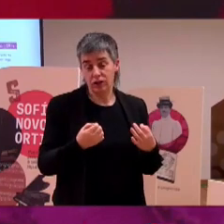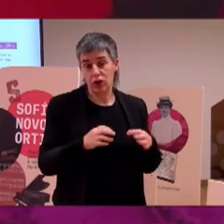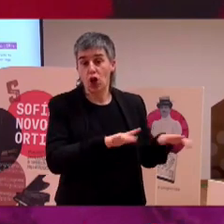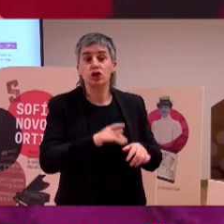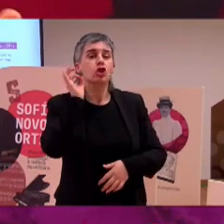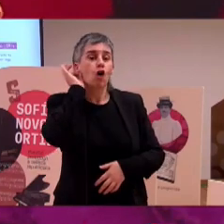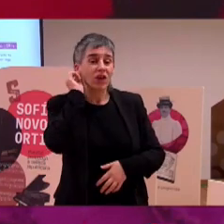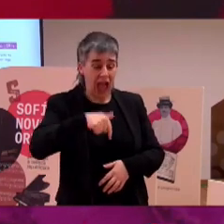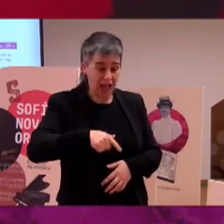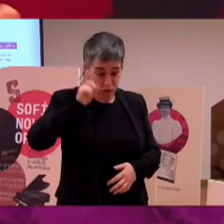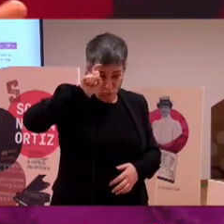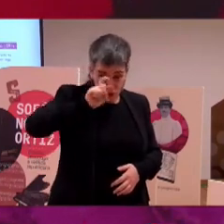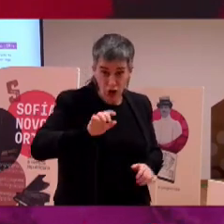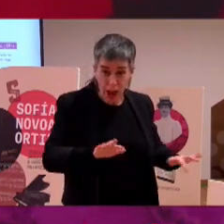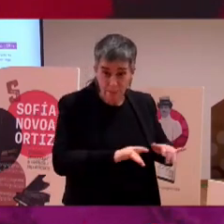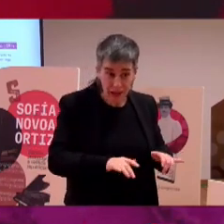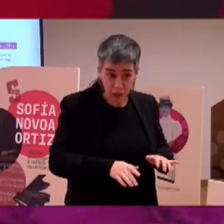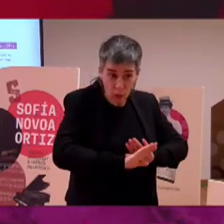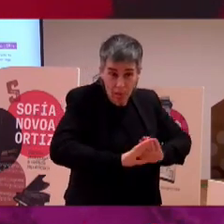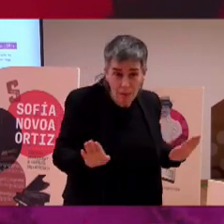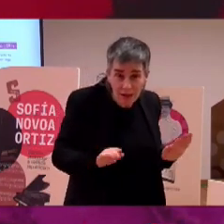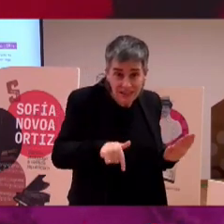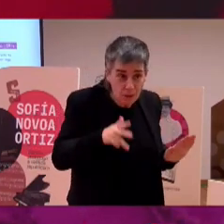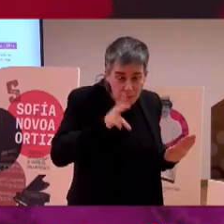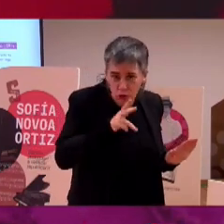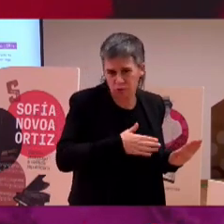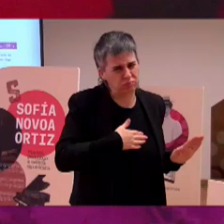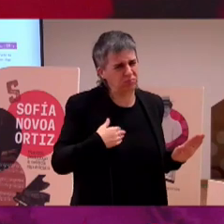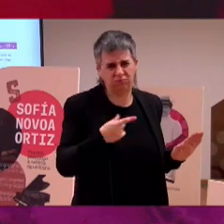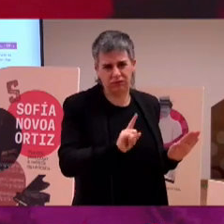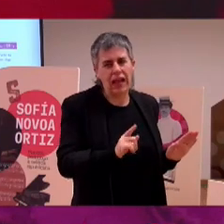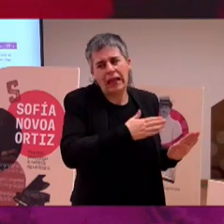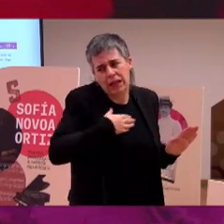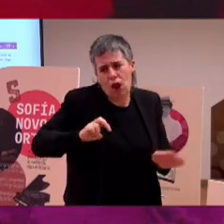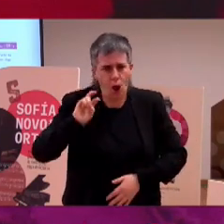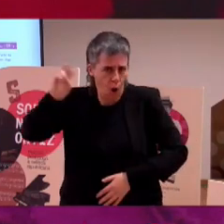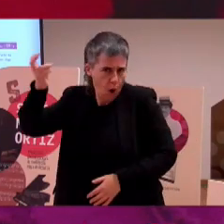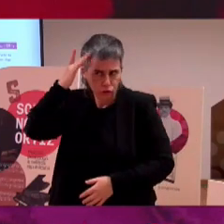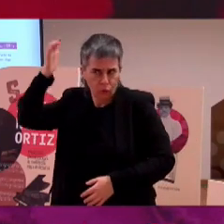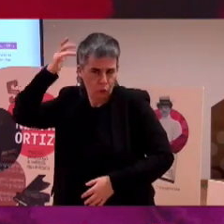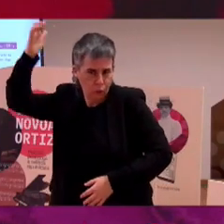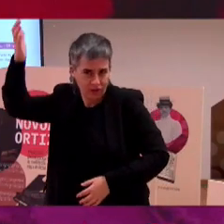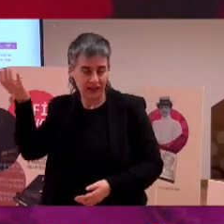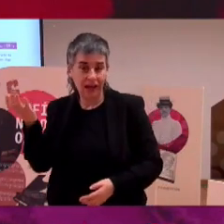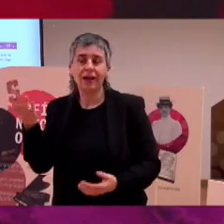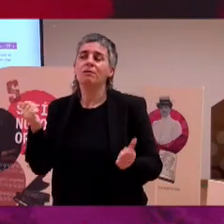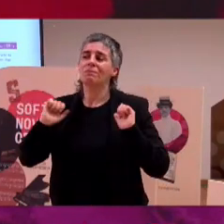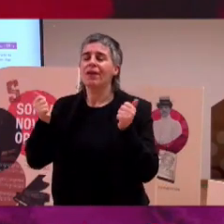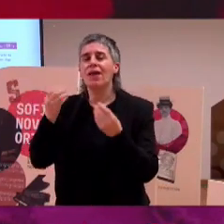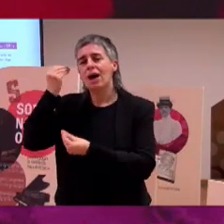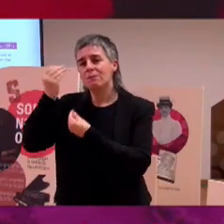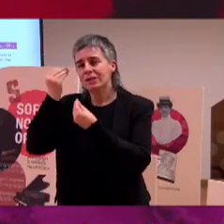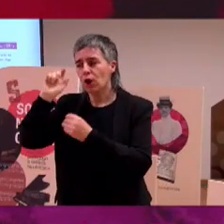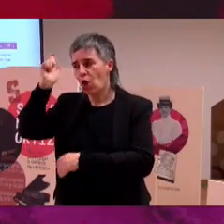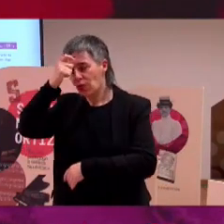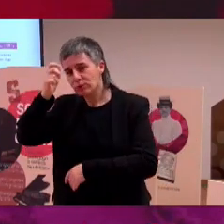en Vigo, non. Ela quere outra cousa. Por eso empeza a pensar en a crítica de concertos, que, por